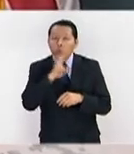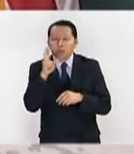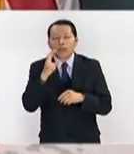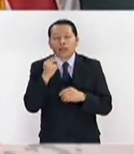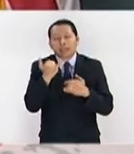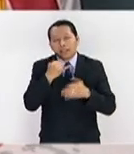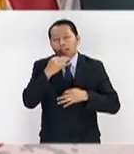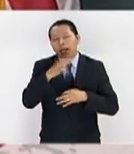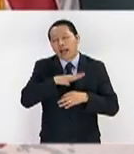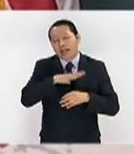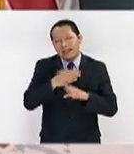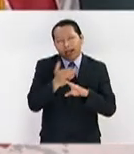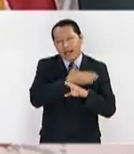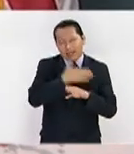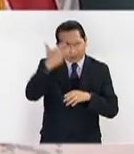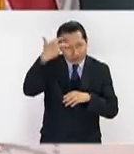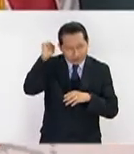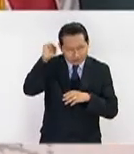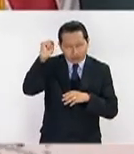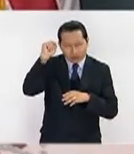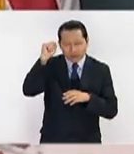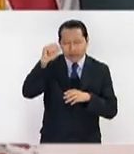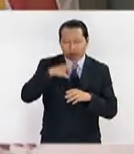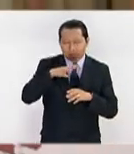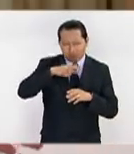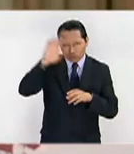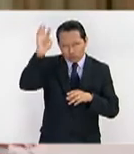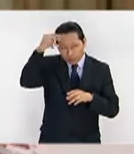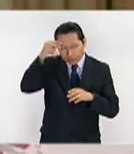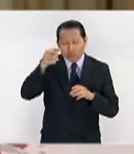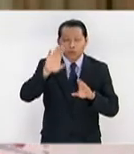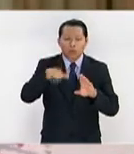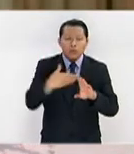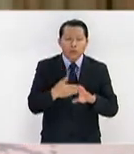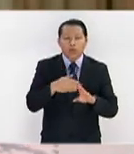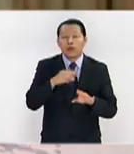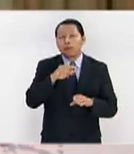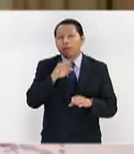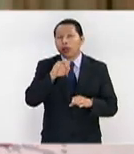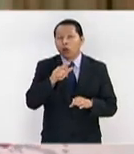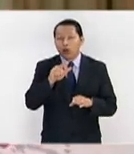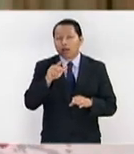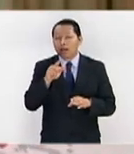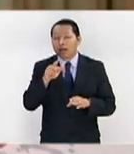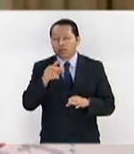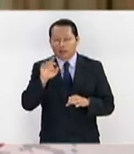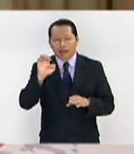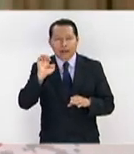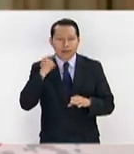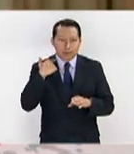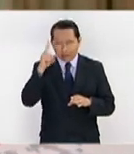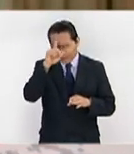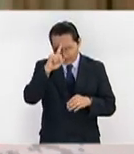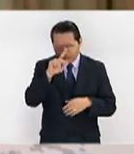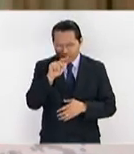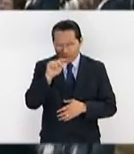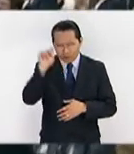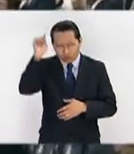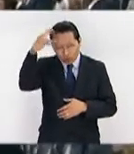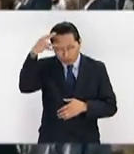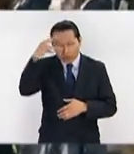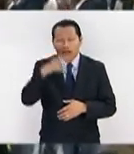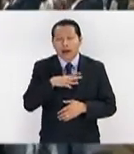campaña electoral de Trump, tiene pruebas suficientes para presentar cargos contra Michael Flynn, ex asesor de Trump. De acuerdo